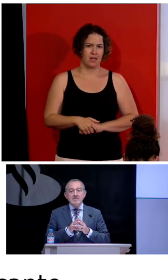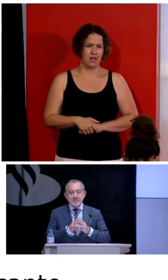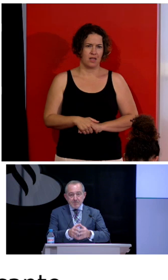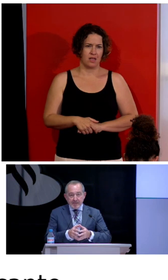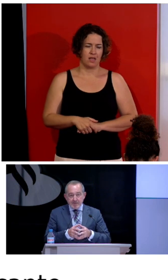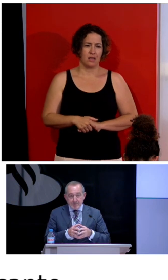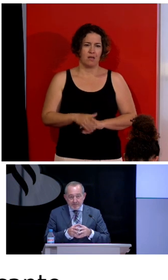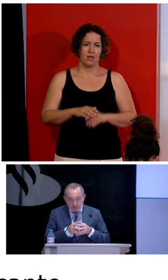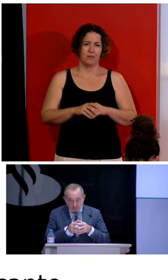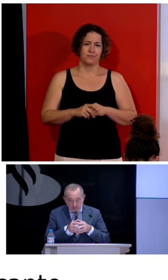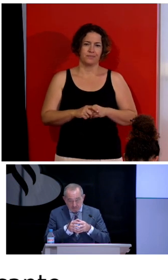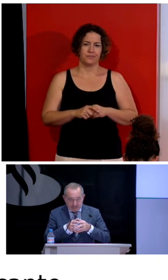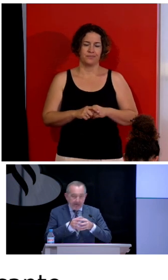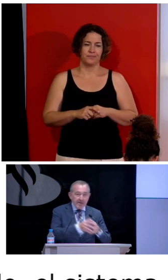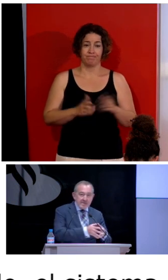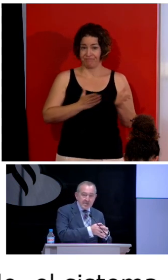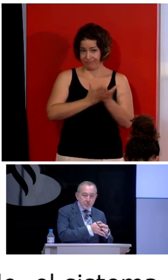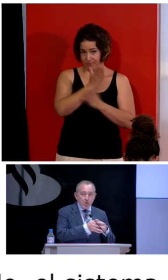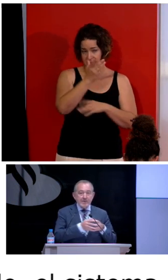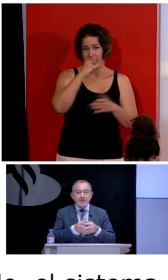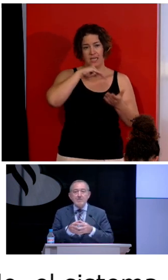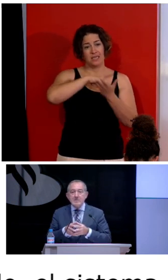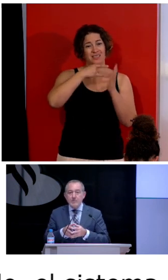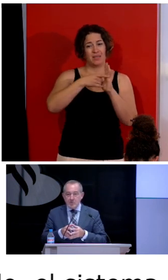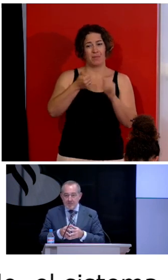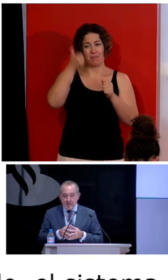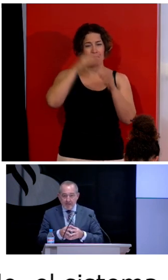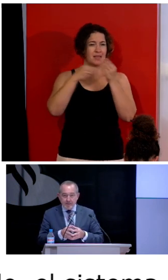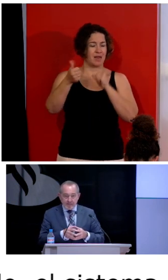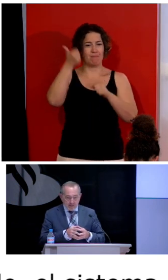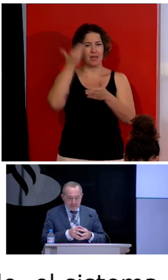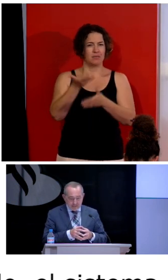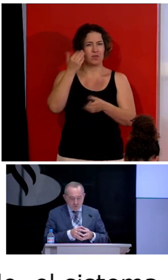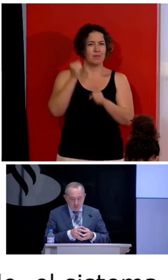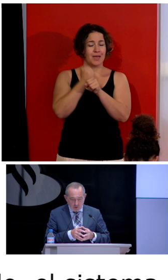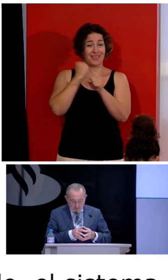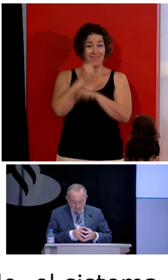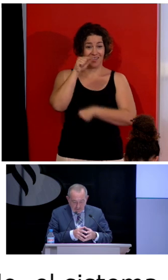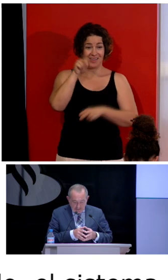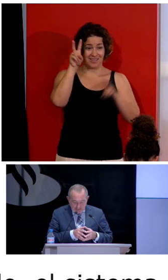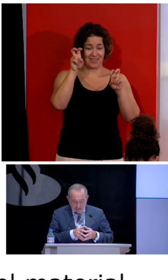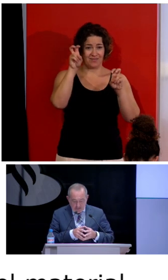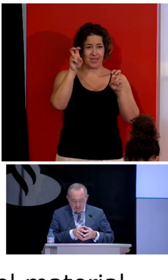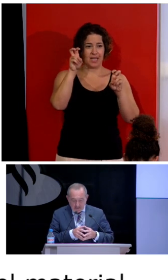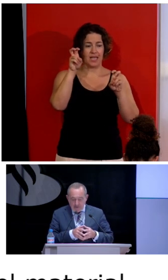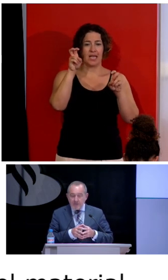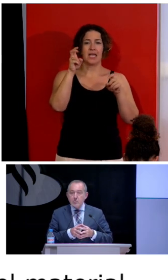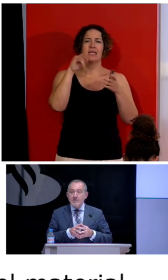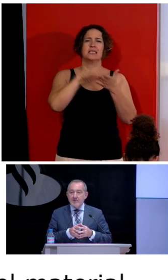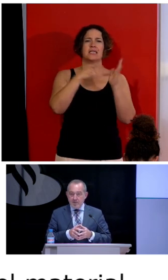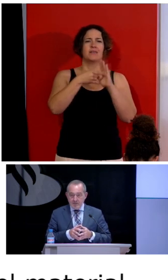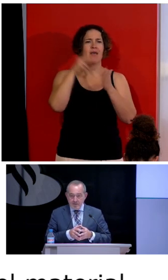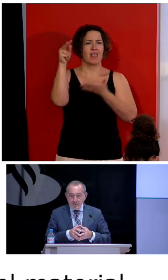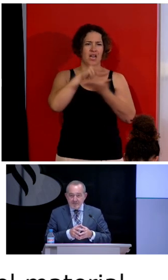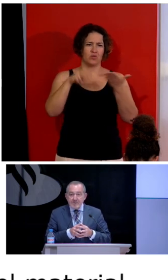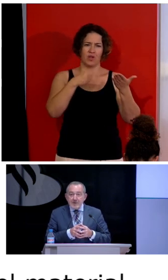el sistema que más se trabaja en este asunto, el material más importante que hay para trabajar este asunto, es el sistema de lectura